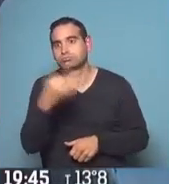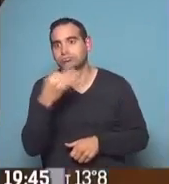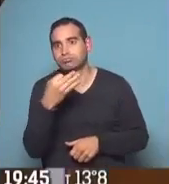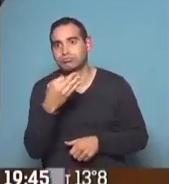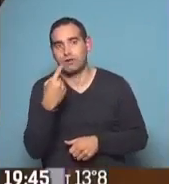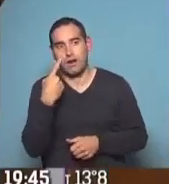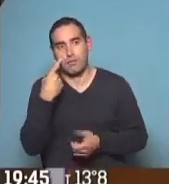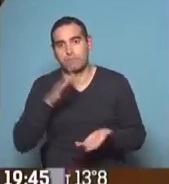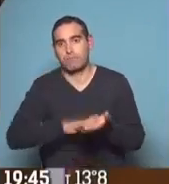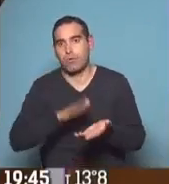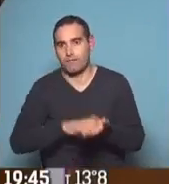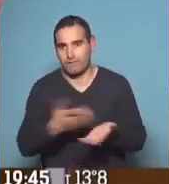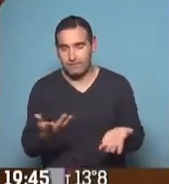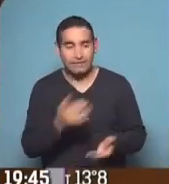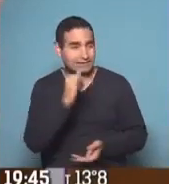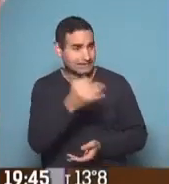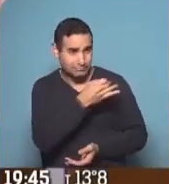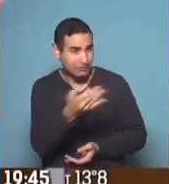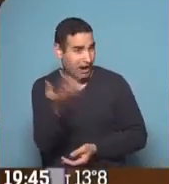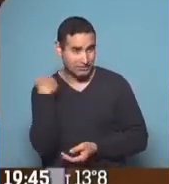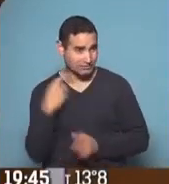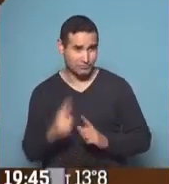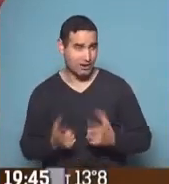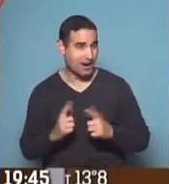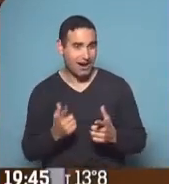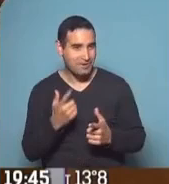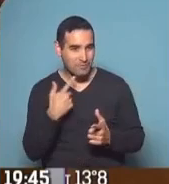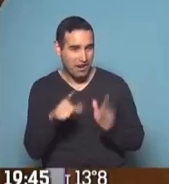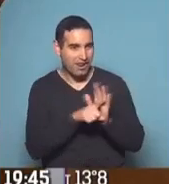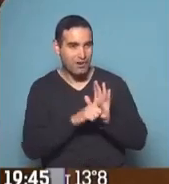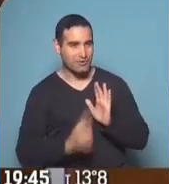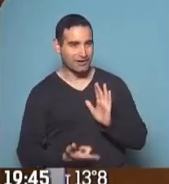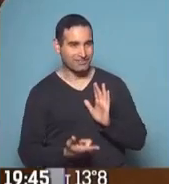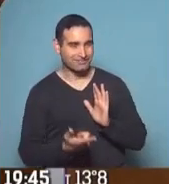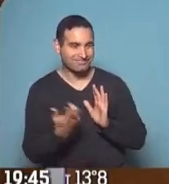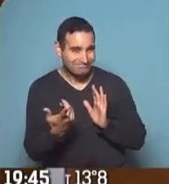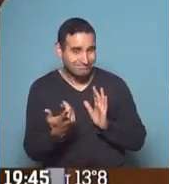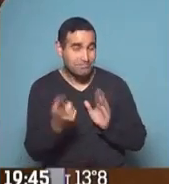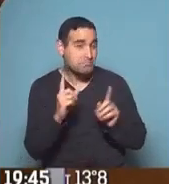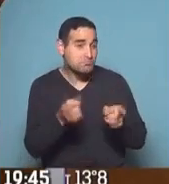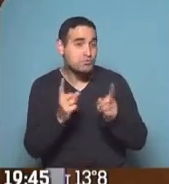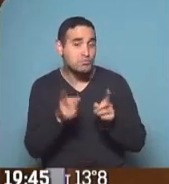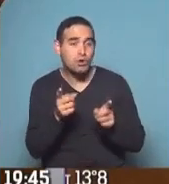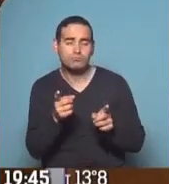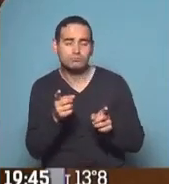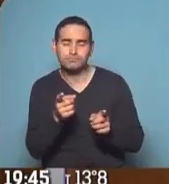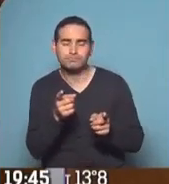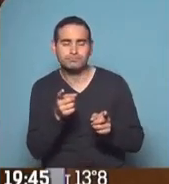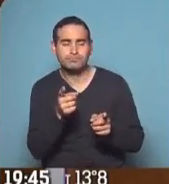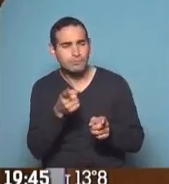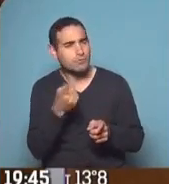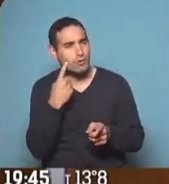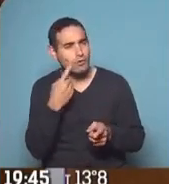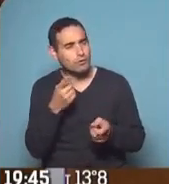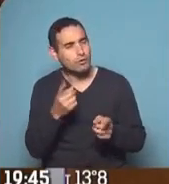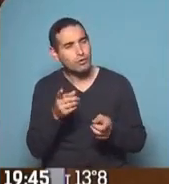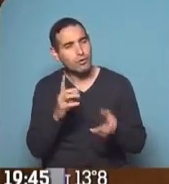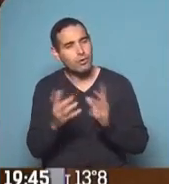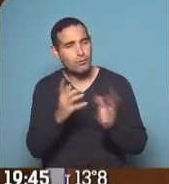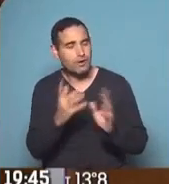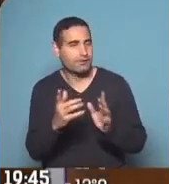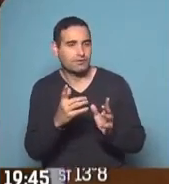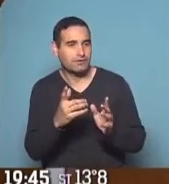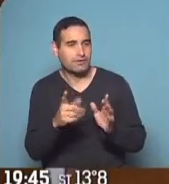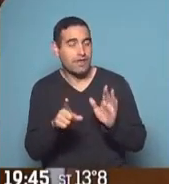pruebas y que esa esa posibilidad no tenían antes porque no tenían esa herramienta alcohol lo mismo hago la misma analogía con la extinción de